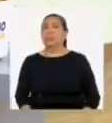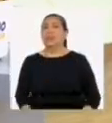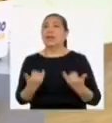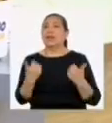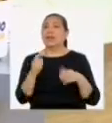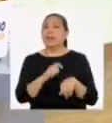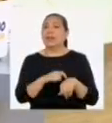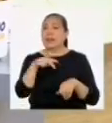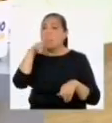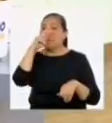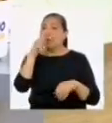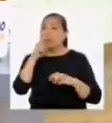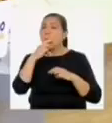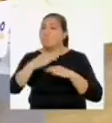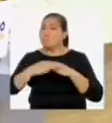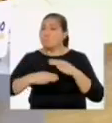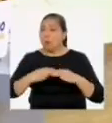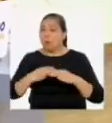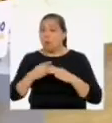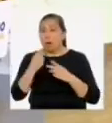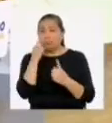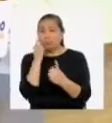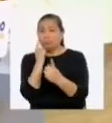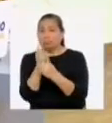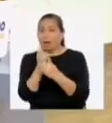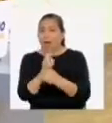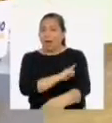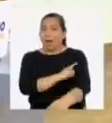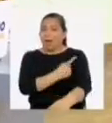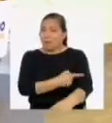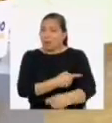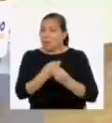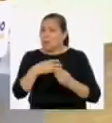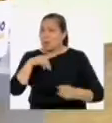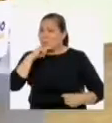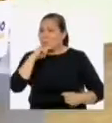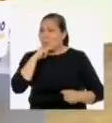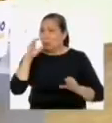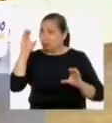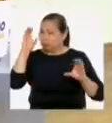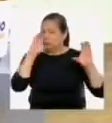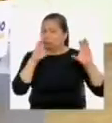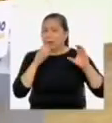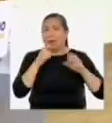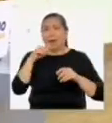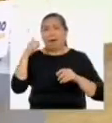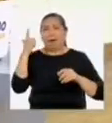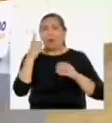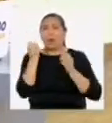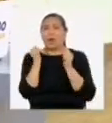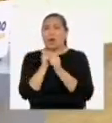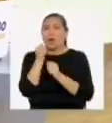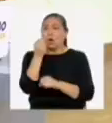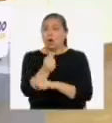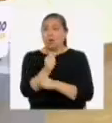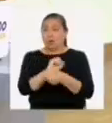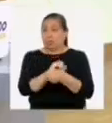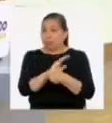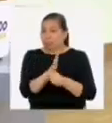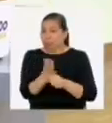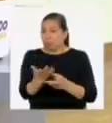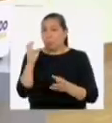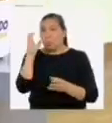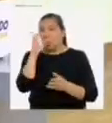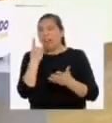en estos momentos en el Perú y el mundo, conocemos sobre los esfuerzos que realizan muchas mujeres científicas liderando la lucha contra el